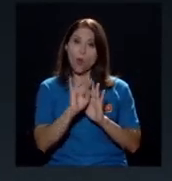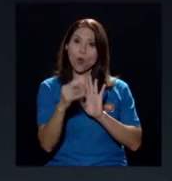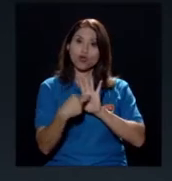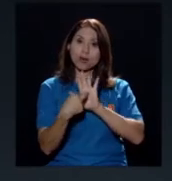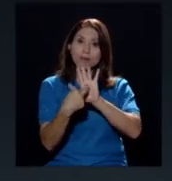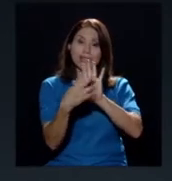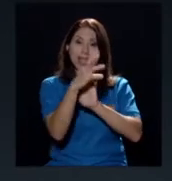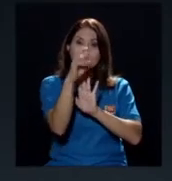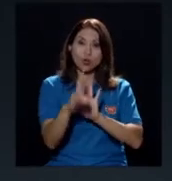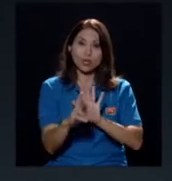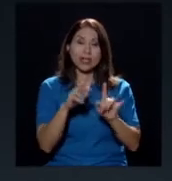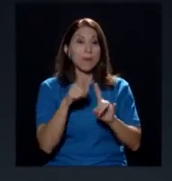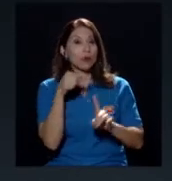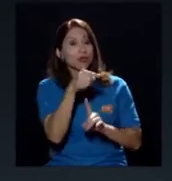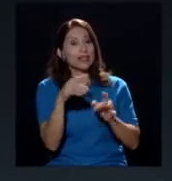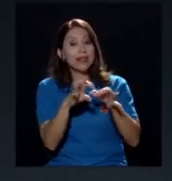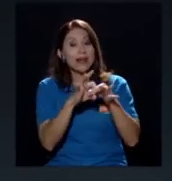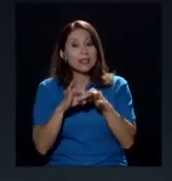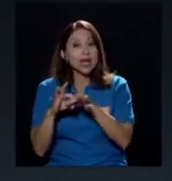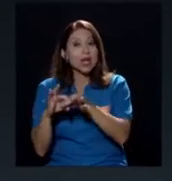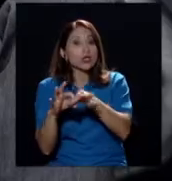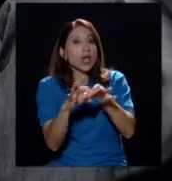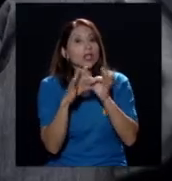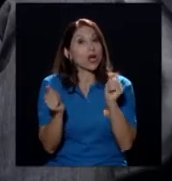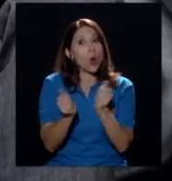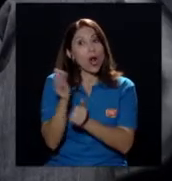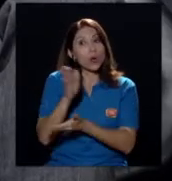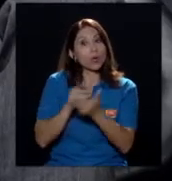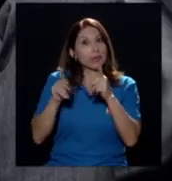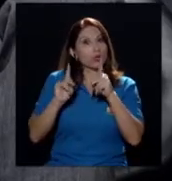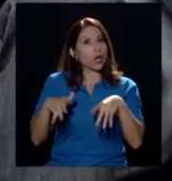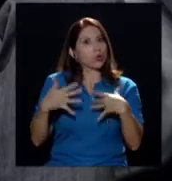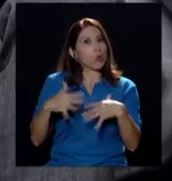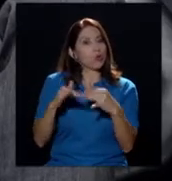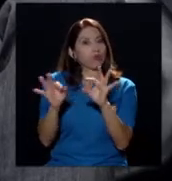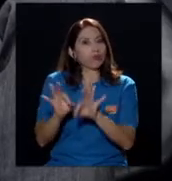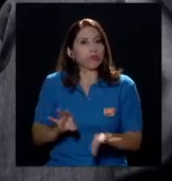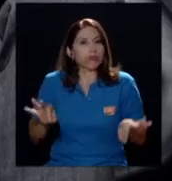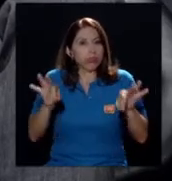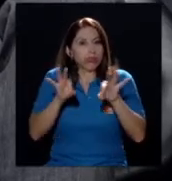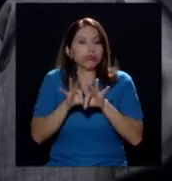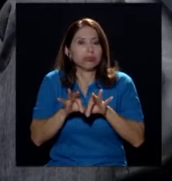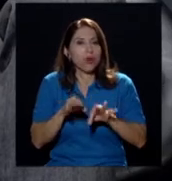con algunos de los pesos pesados de y usted tenía la